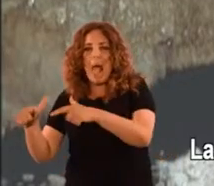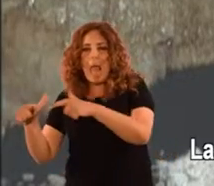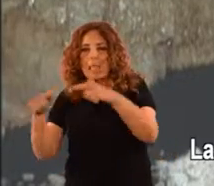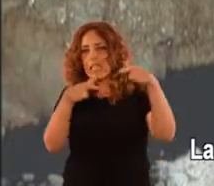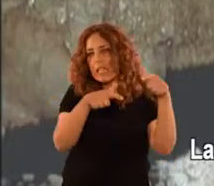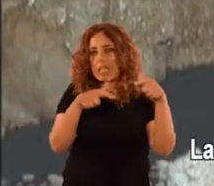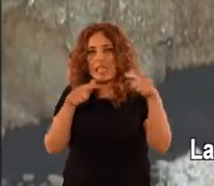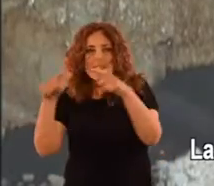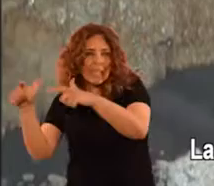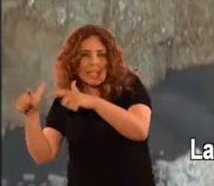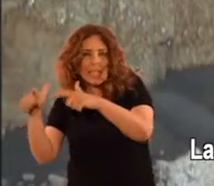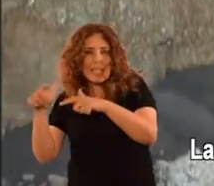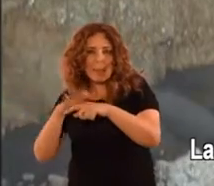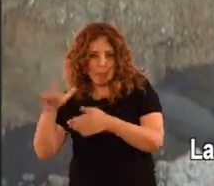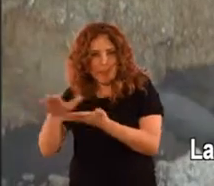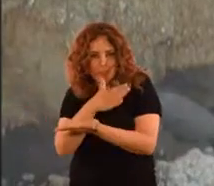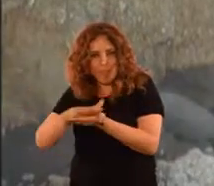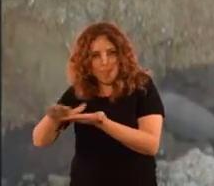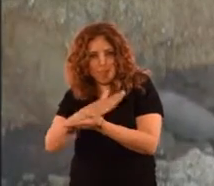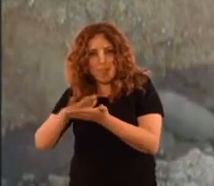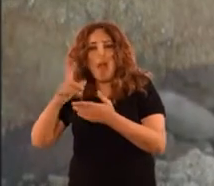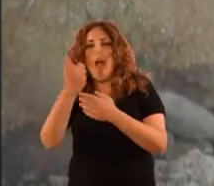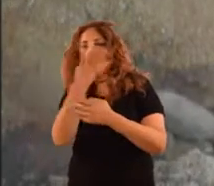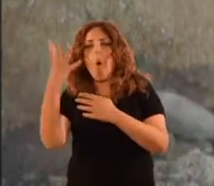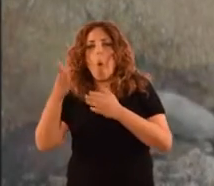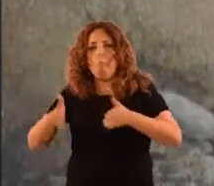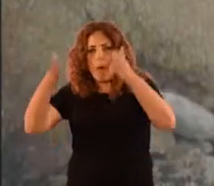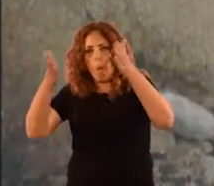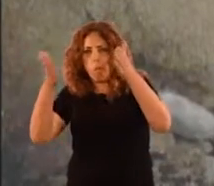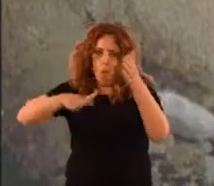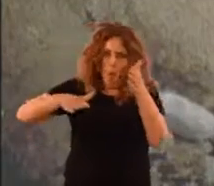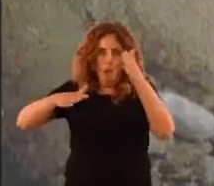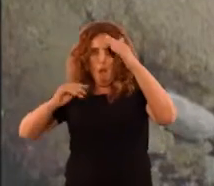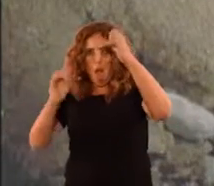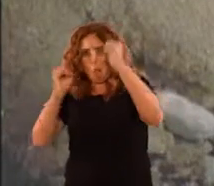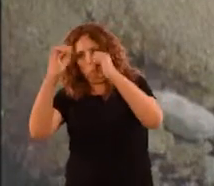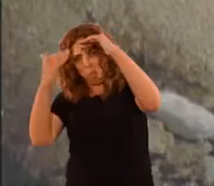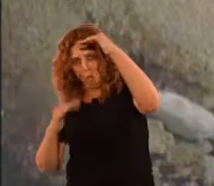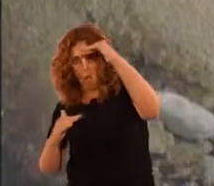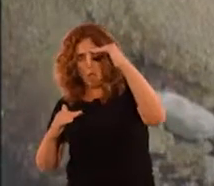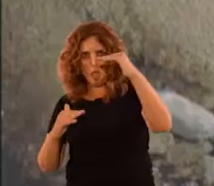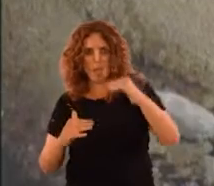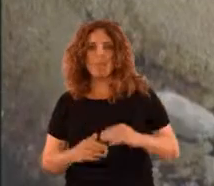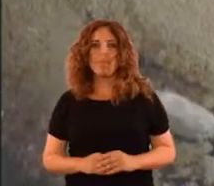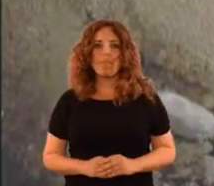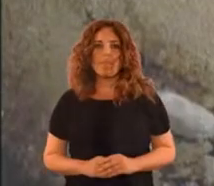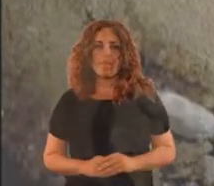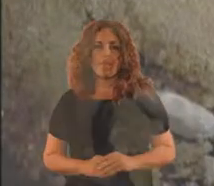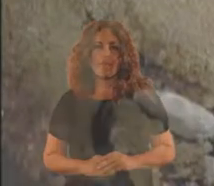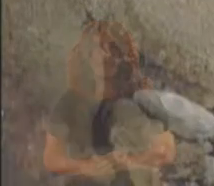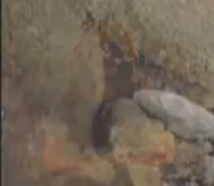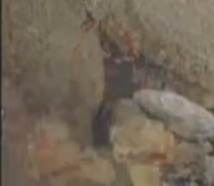Las salas se forman a partir de las galerías por disolución y desplome de bloques de las paredes y techos.